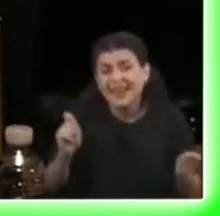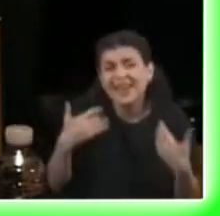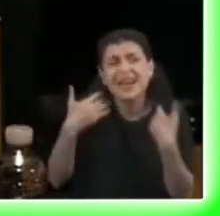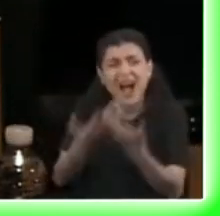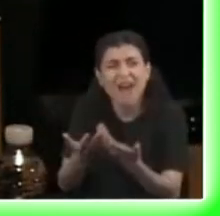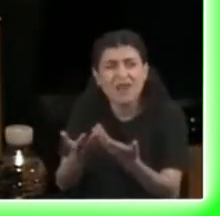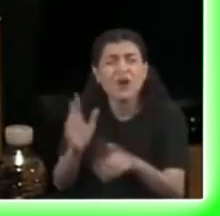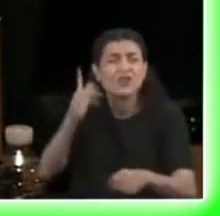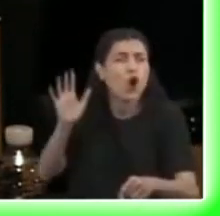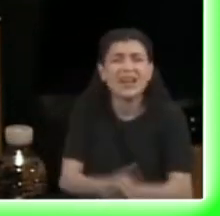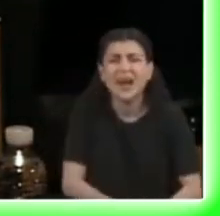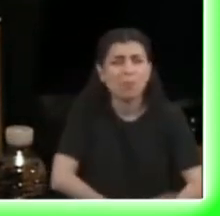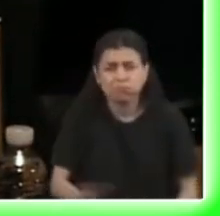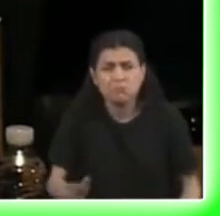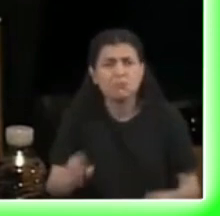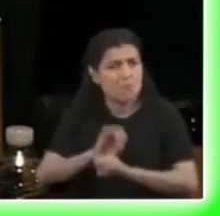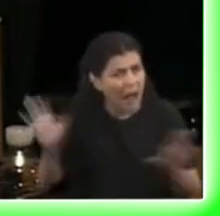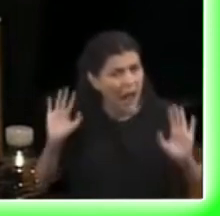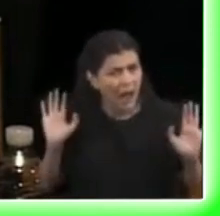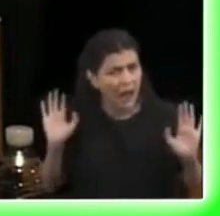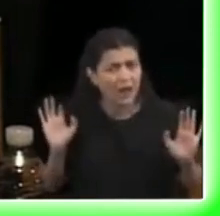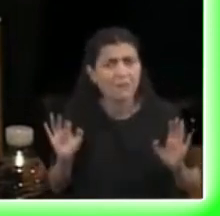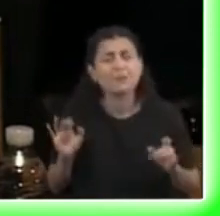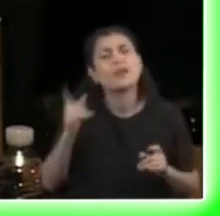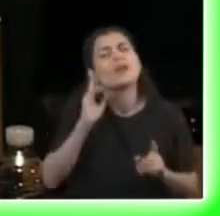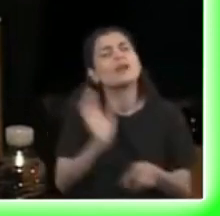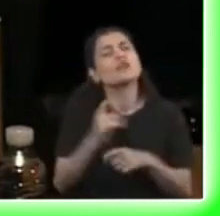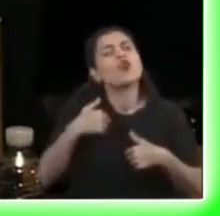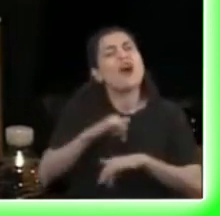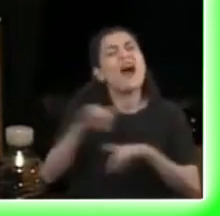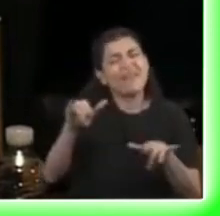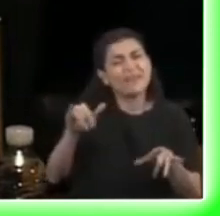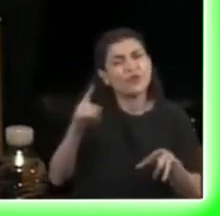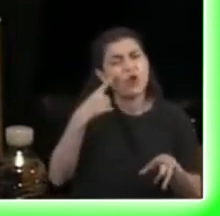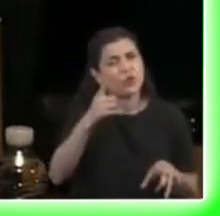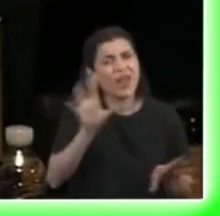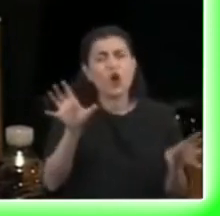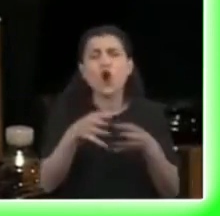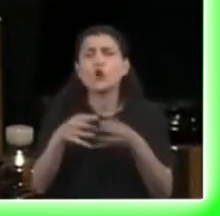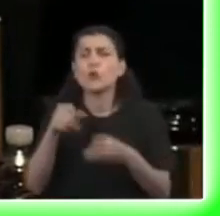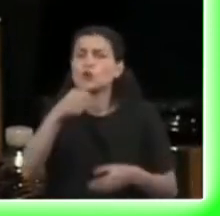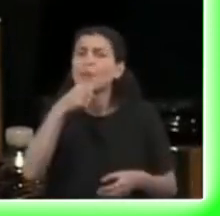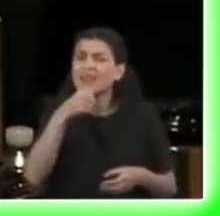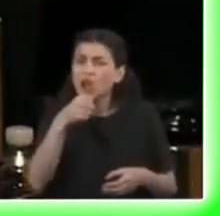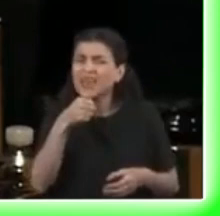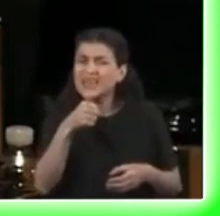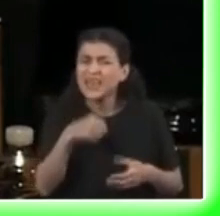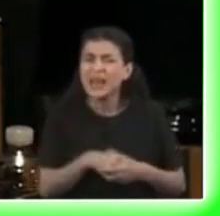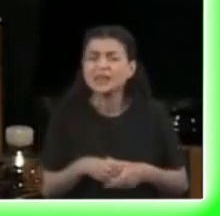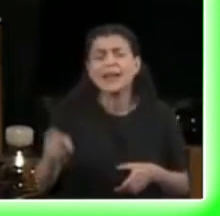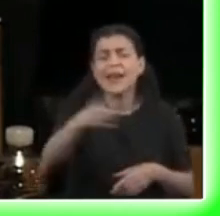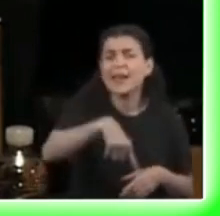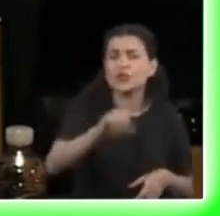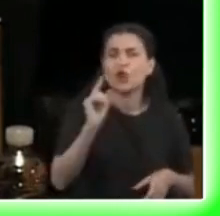de opresión? Les aviso que gran parte del periodismo doméstico, como no se banca